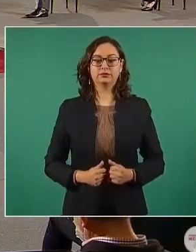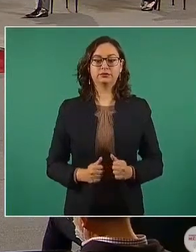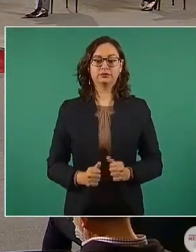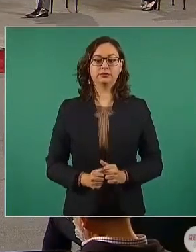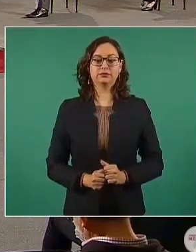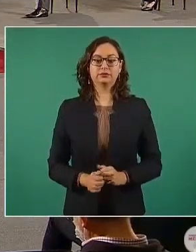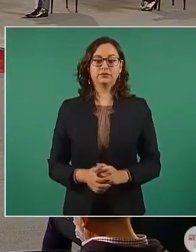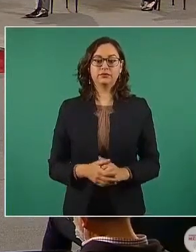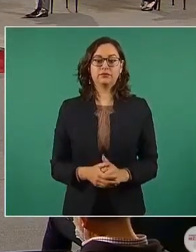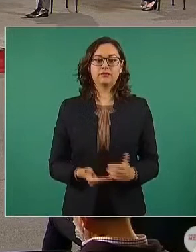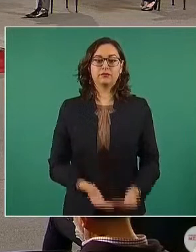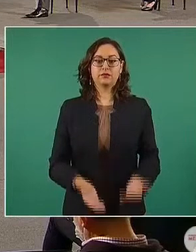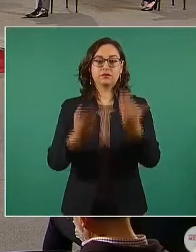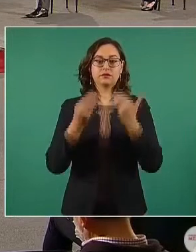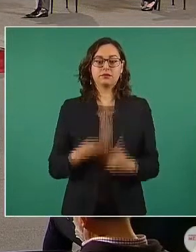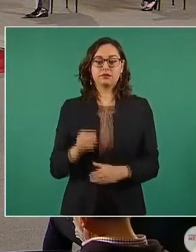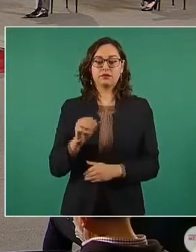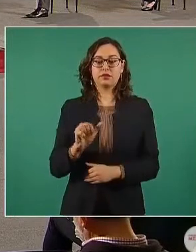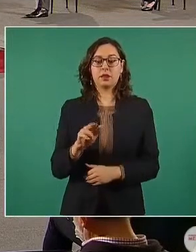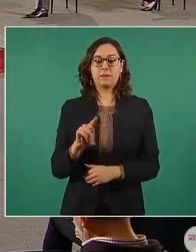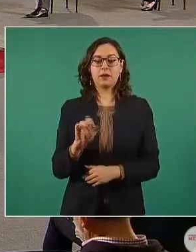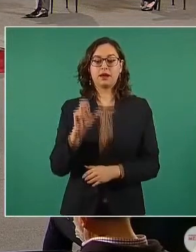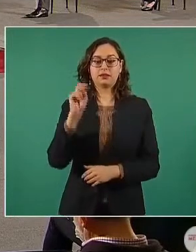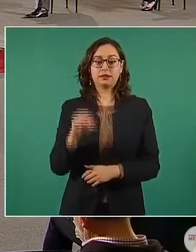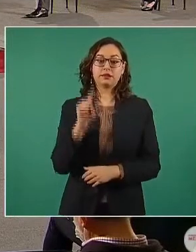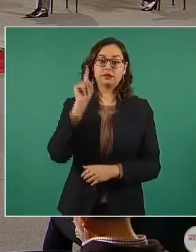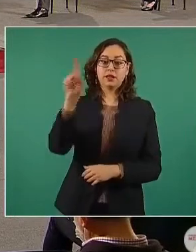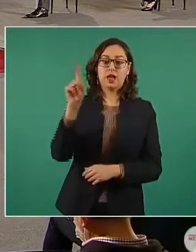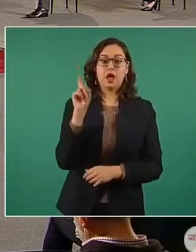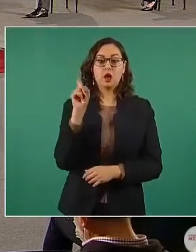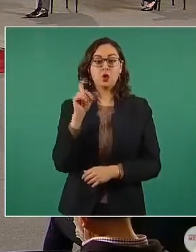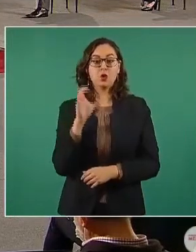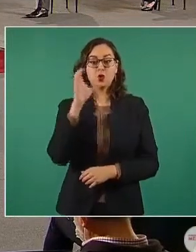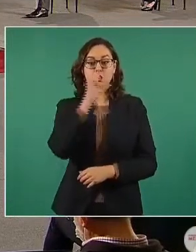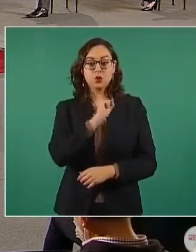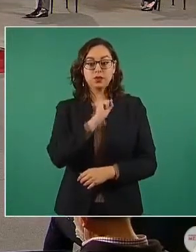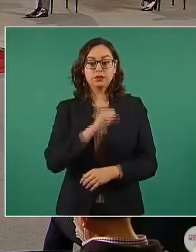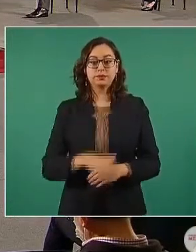Vamos con Martín Orozco, Aguascalientes.